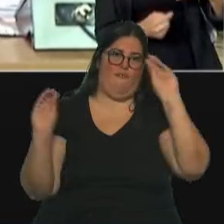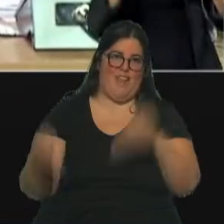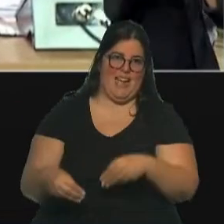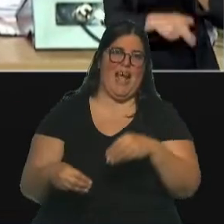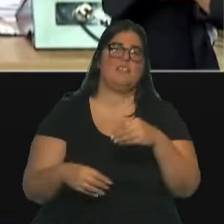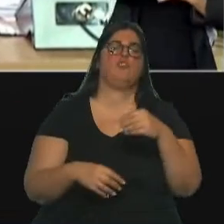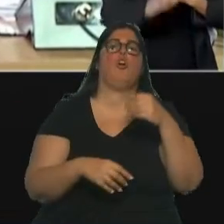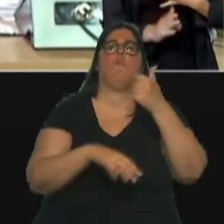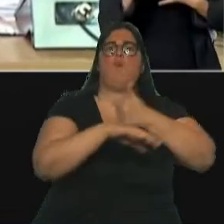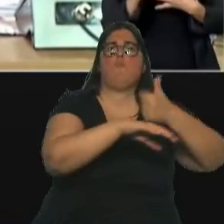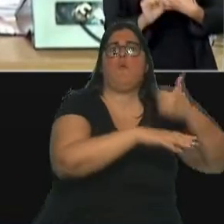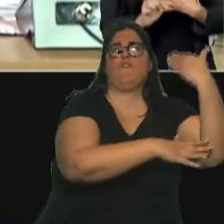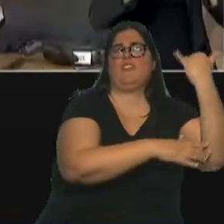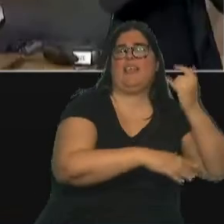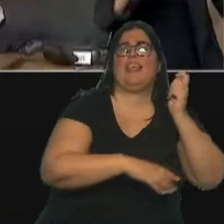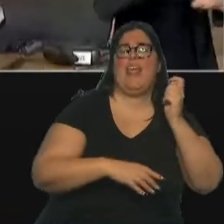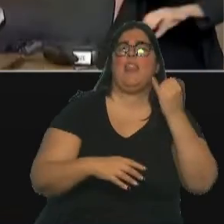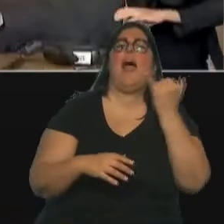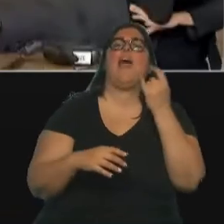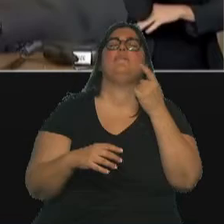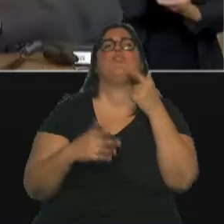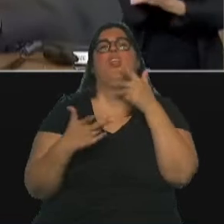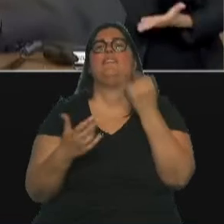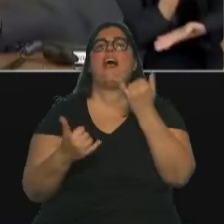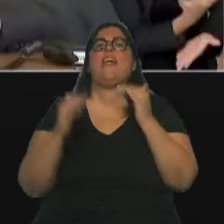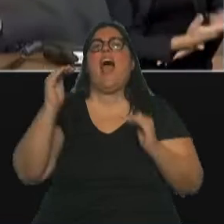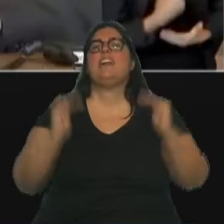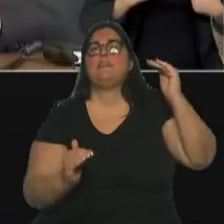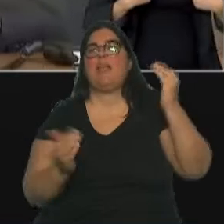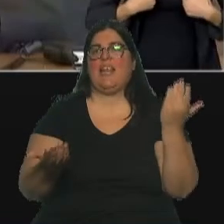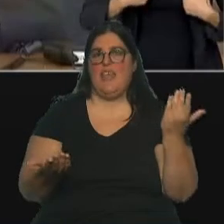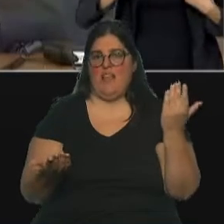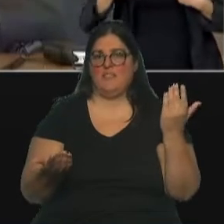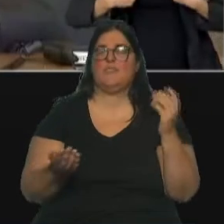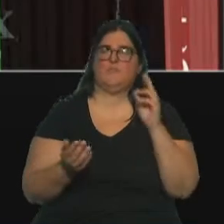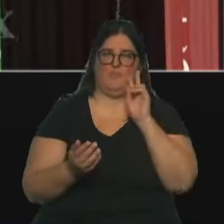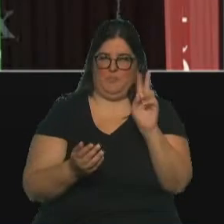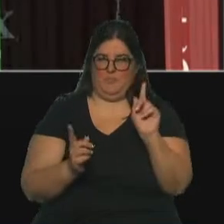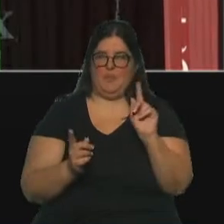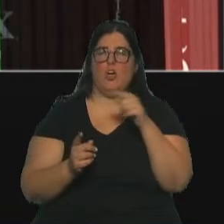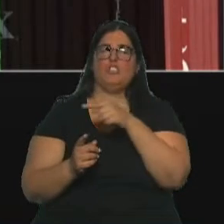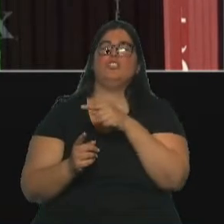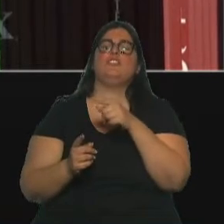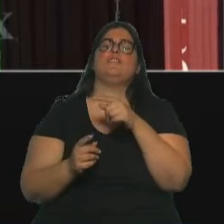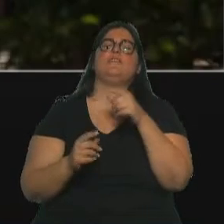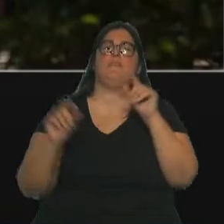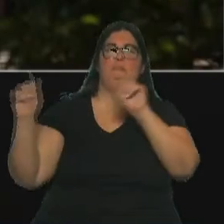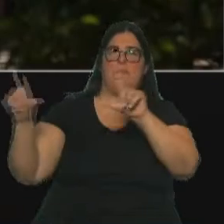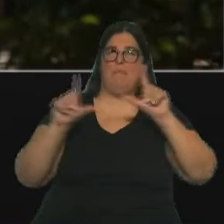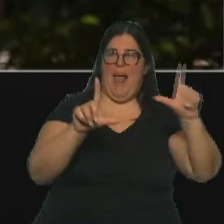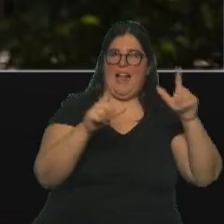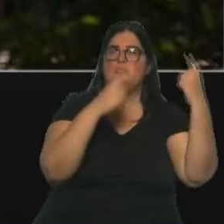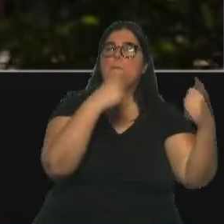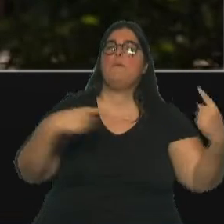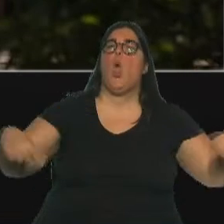del tratado, tiene que ver con las asimetrías que estarían presentes en este acuerdo. Lo vimos recién cuando veíamos en las placas los productos